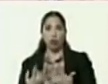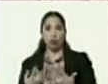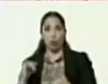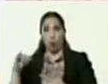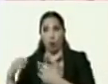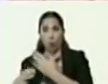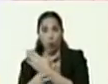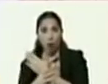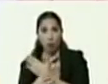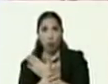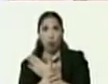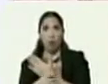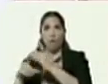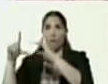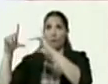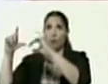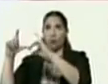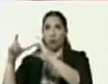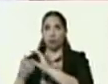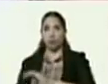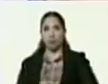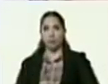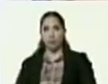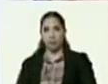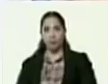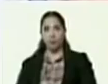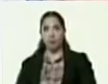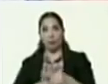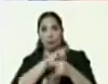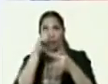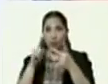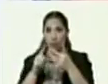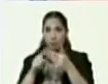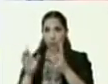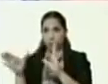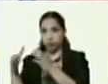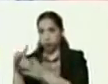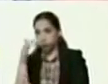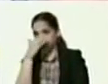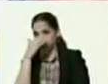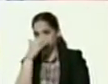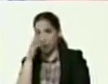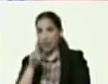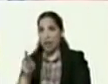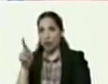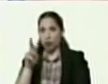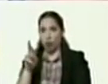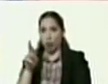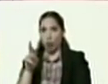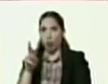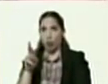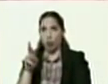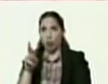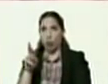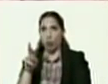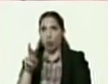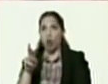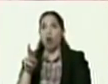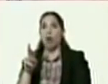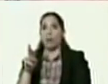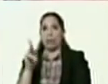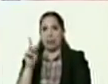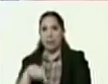Guaidó fotografiándose con el segundo de la banda paramilitar Los Rastrojos, Alberto Lobo Quintero, alias El Brother,